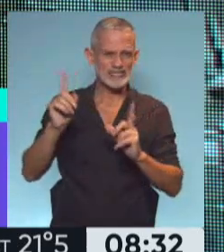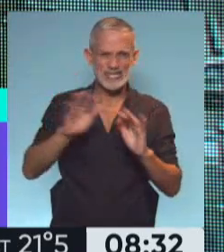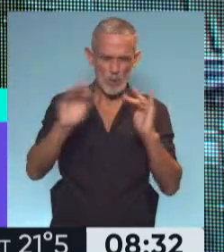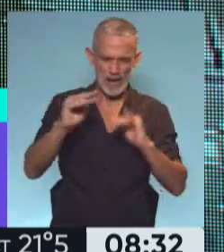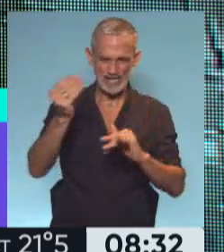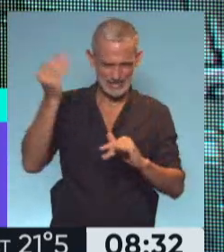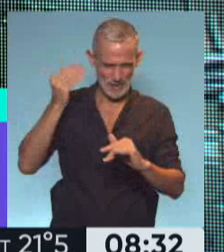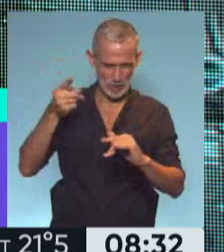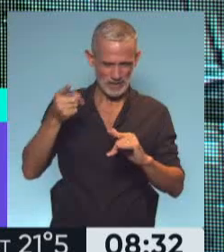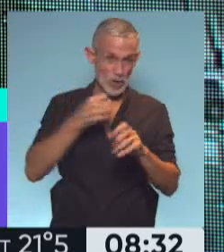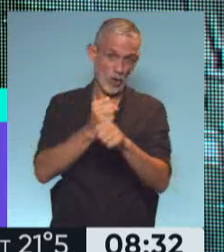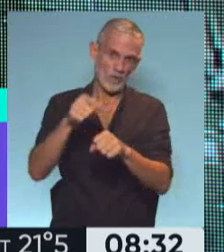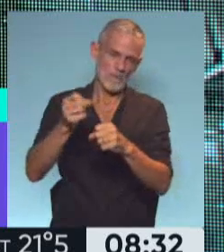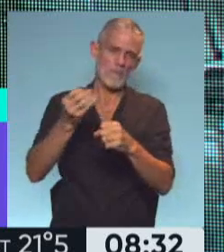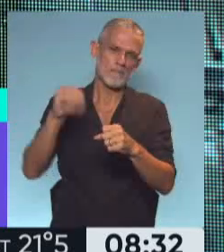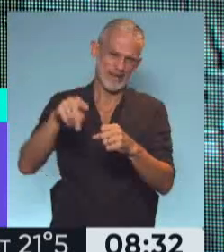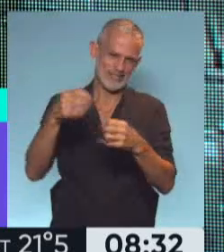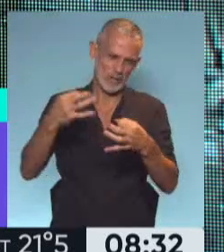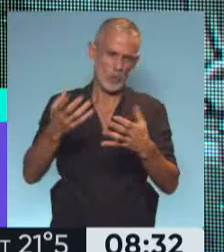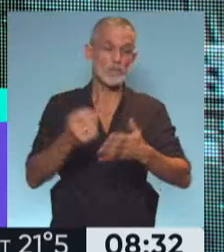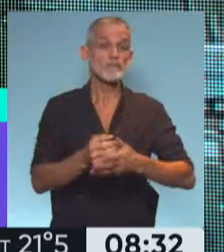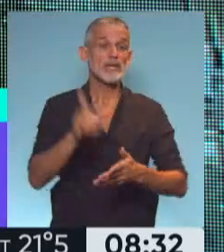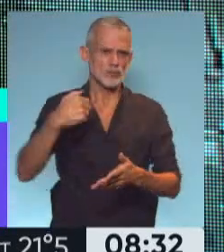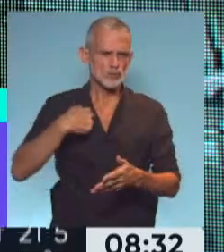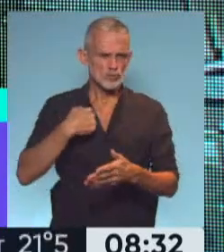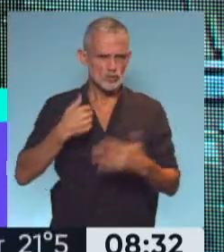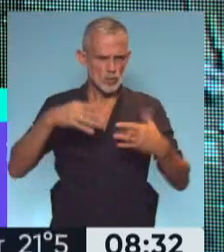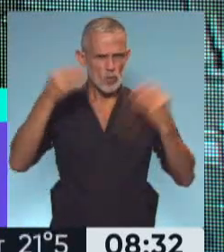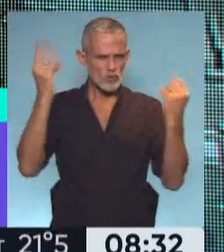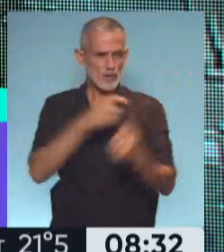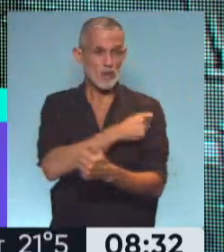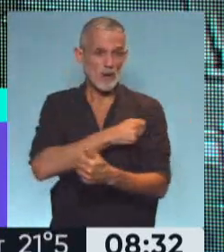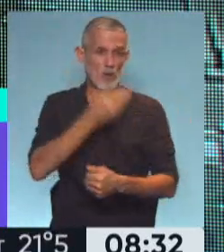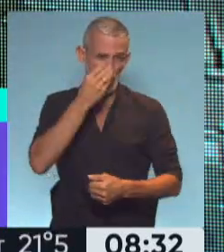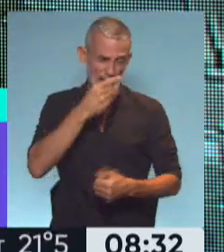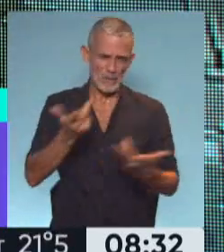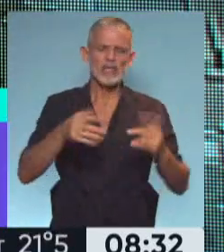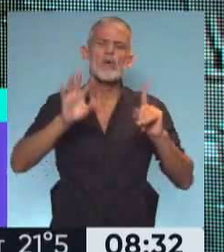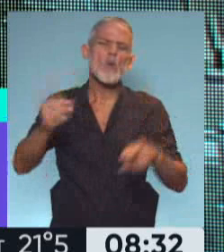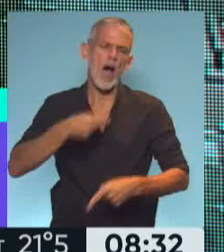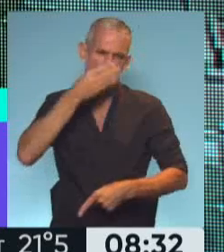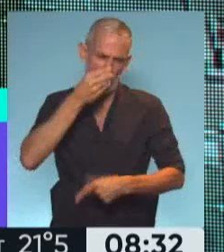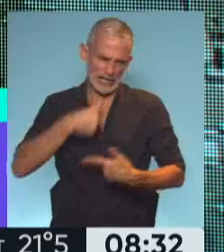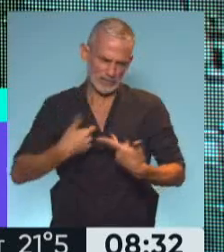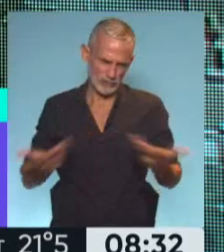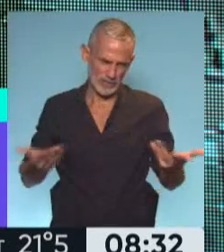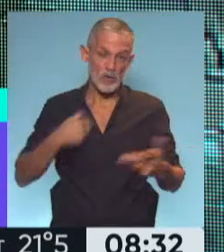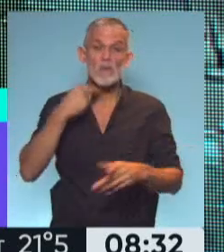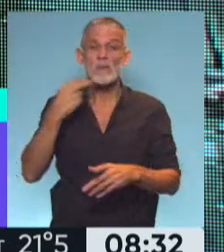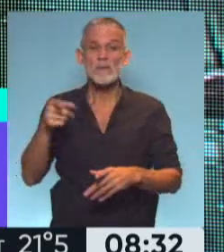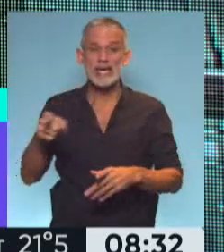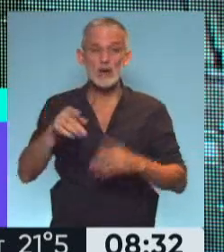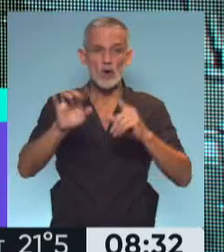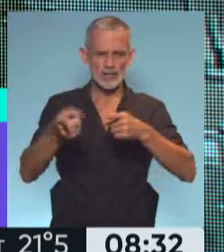sábado pasado. Hoy debe haber más. Yo me di varias veces la vacuna contra la gripe y me resfrié igual. Claro. Mi hijo, yo en su